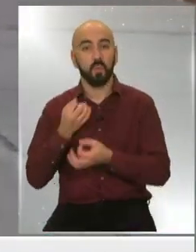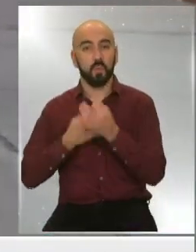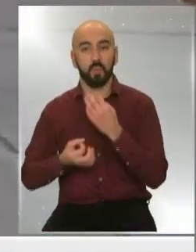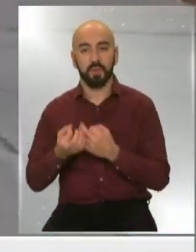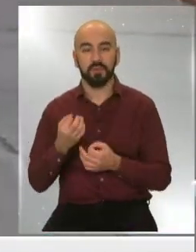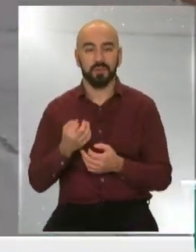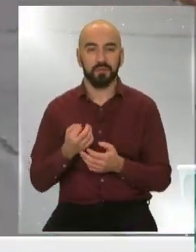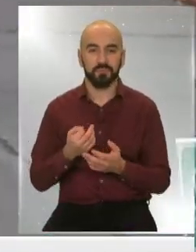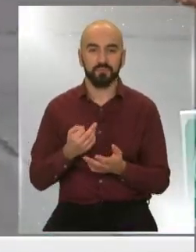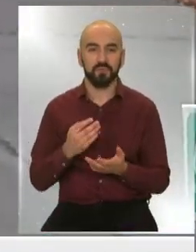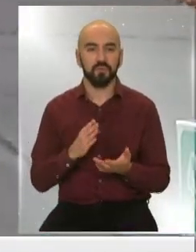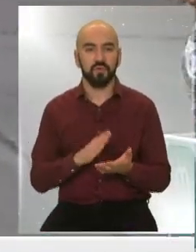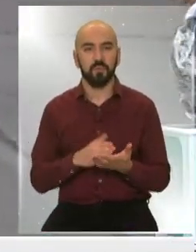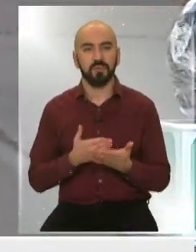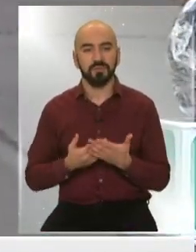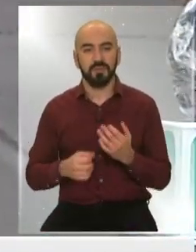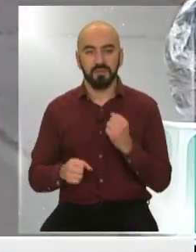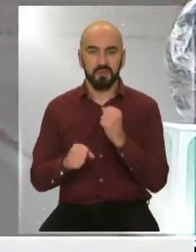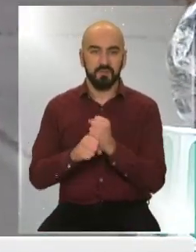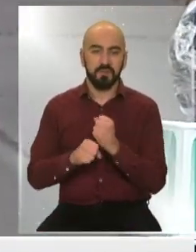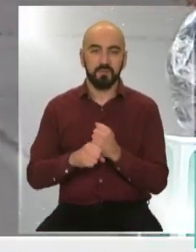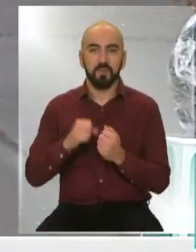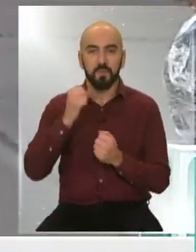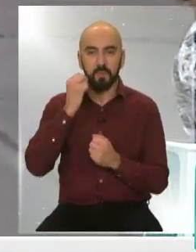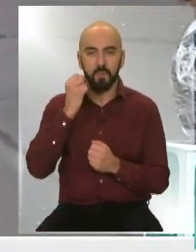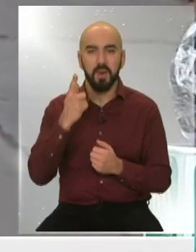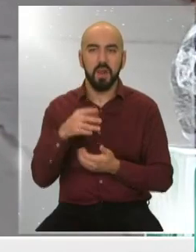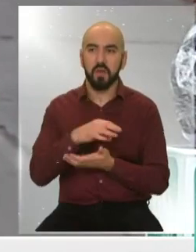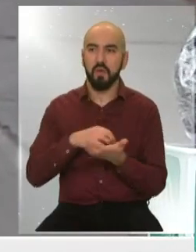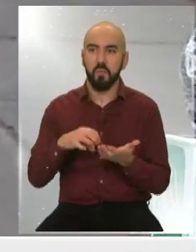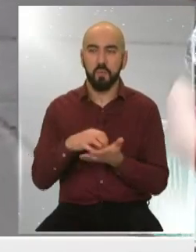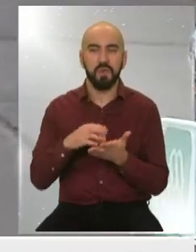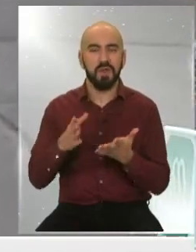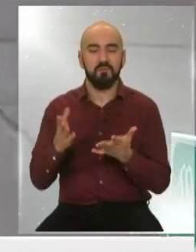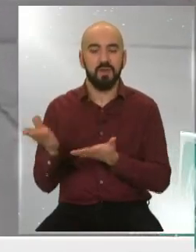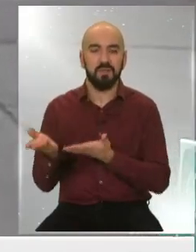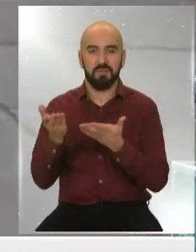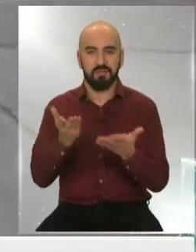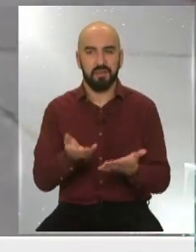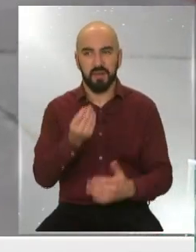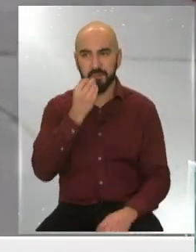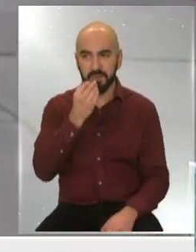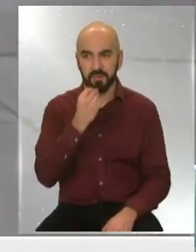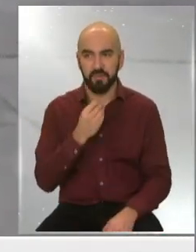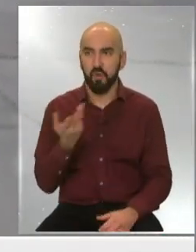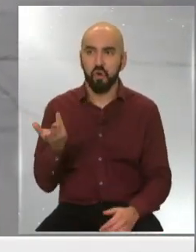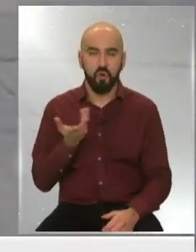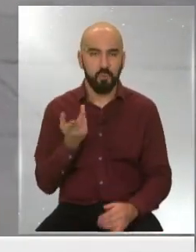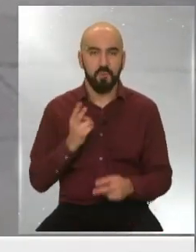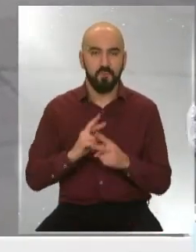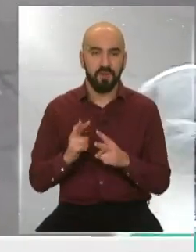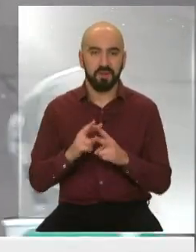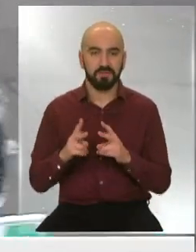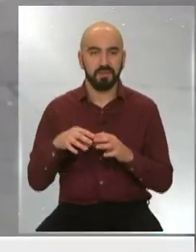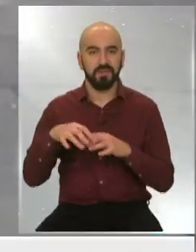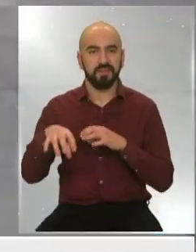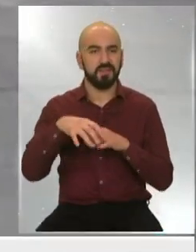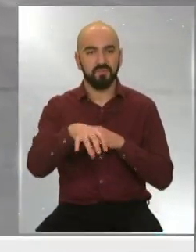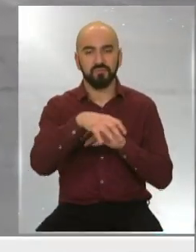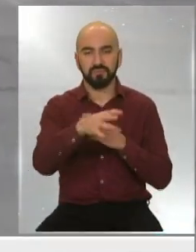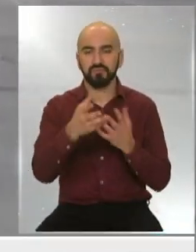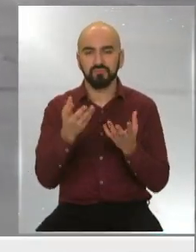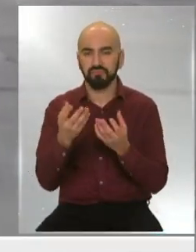está trabajando. ¿Qué comunas van a recibir primero estas cajas de alimentos? ¿Cómo se va a hacer la distribución? ¿Qué días se van a